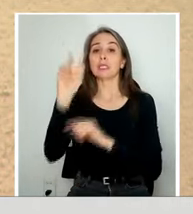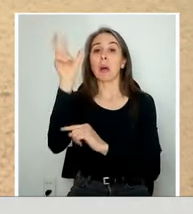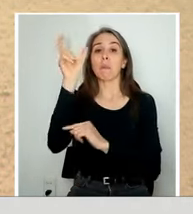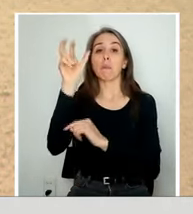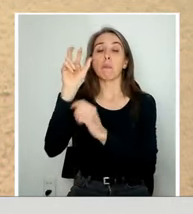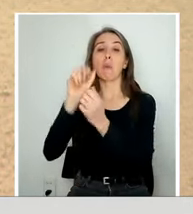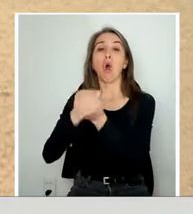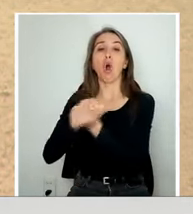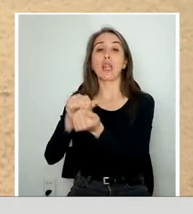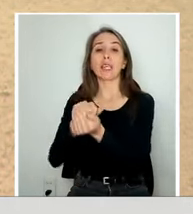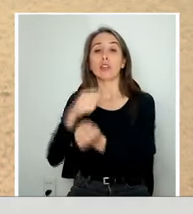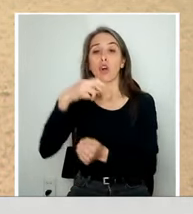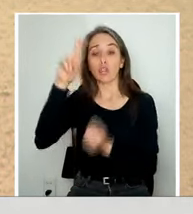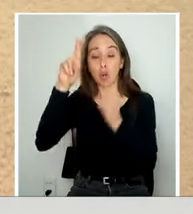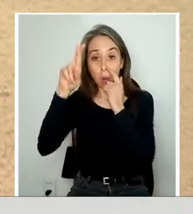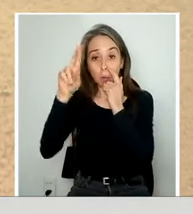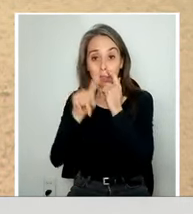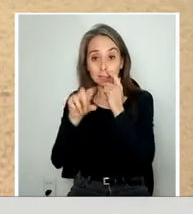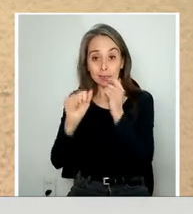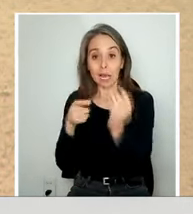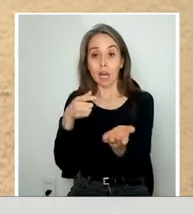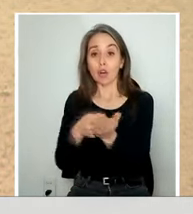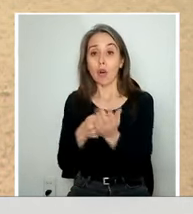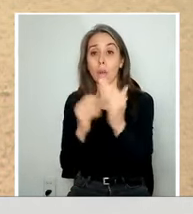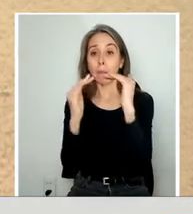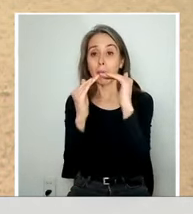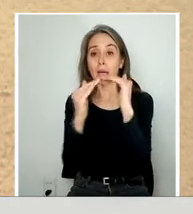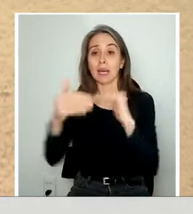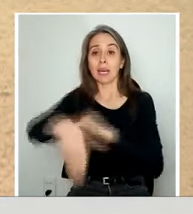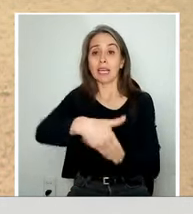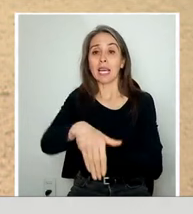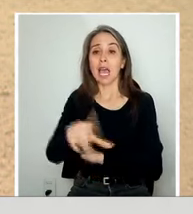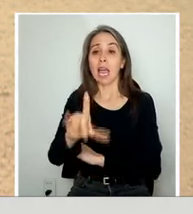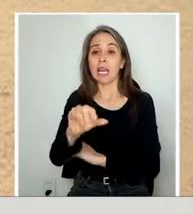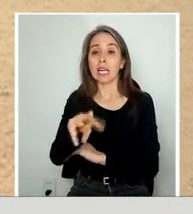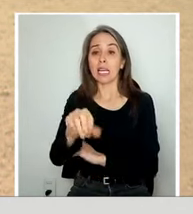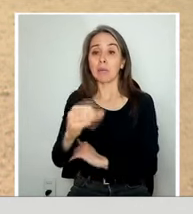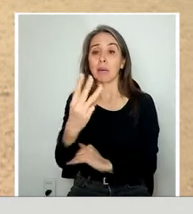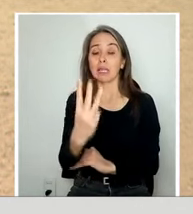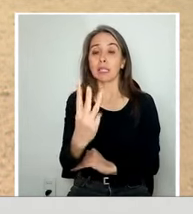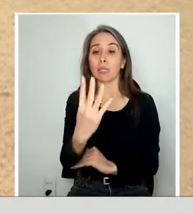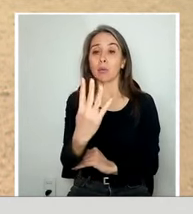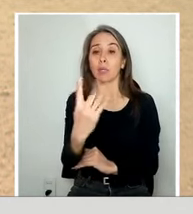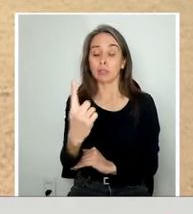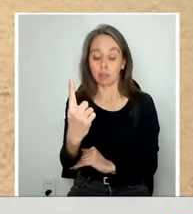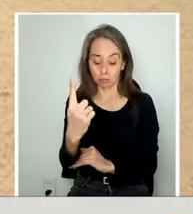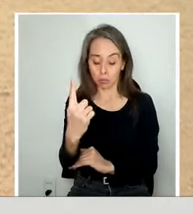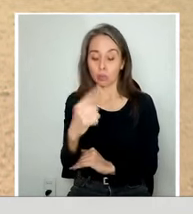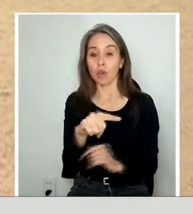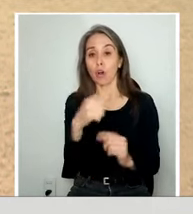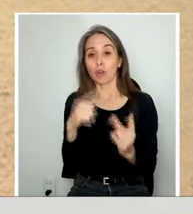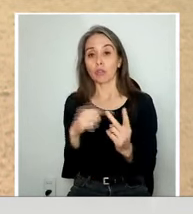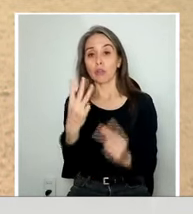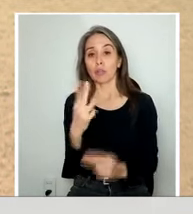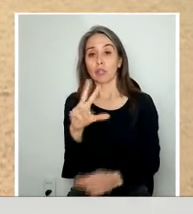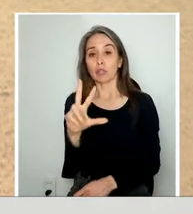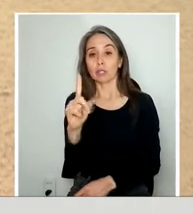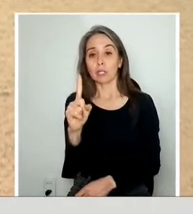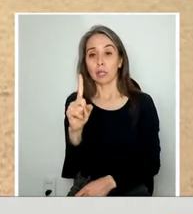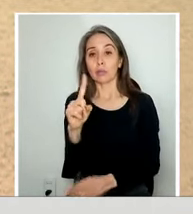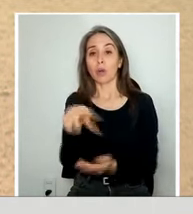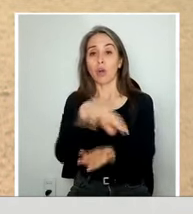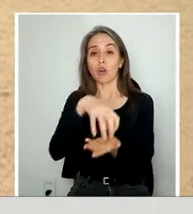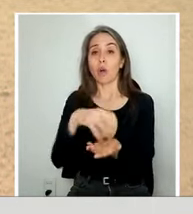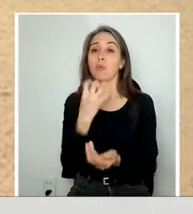para la adquisición de un inmueble ubicado en calle lima 341 y 381 de la comuna de